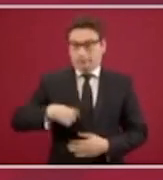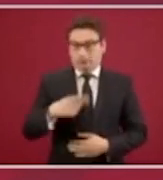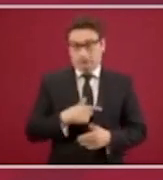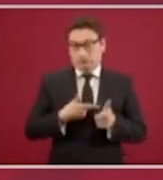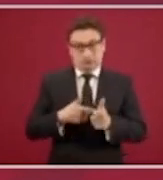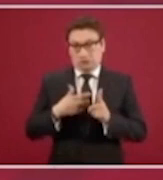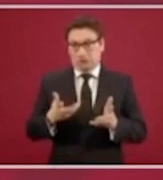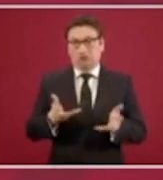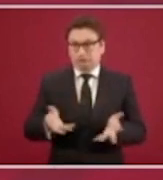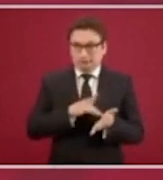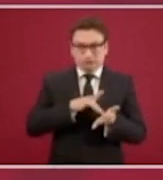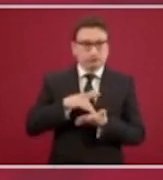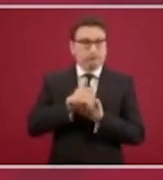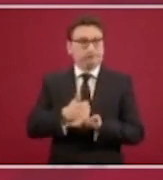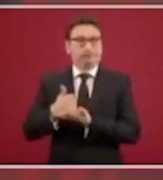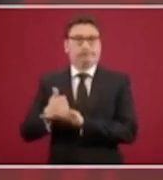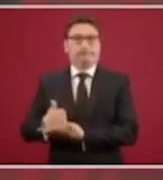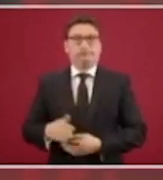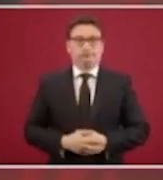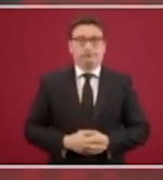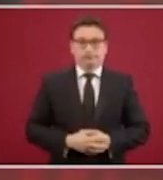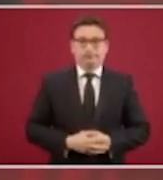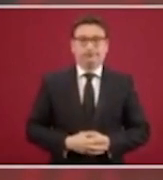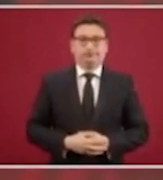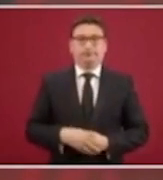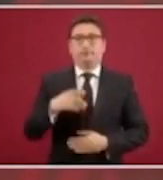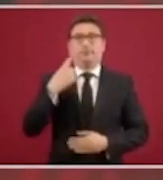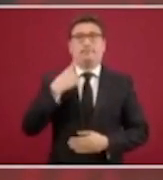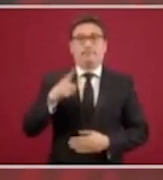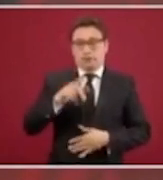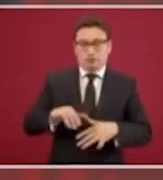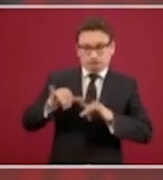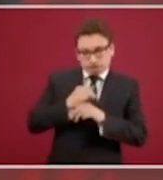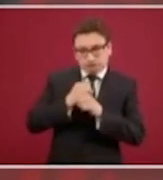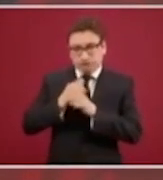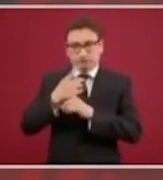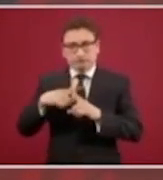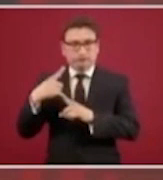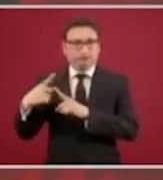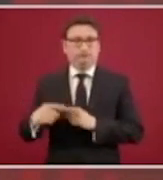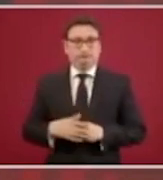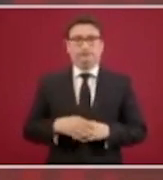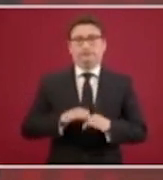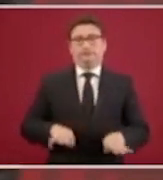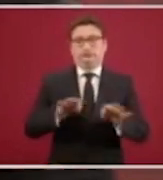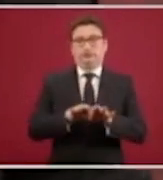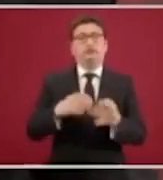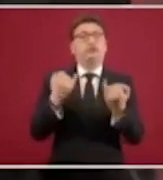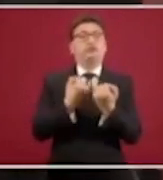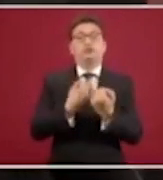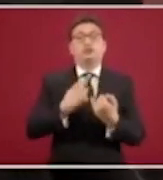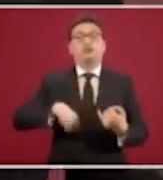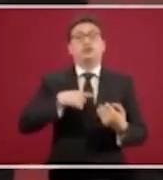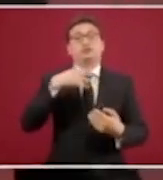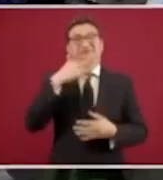vamos a seguir dando apoyo a la ciencia, también evitando